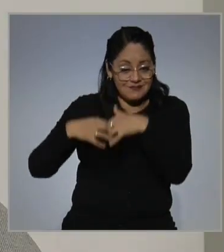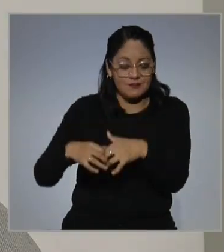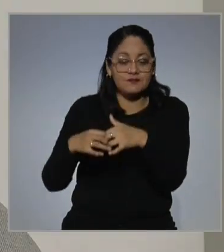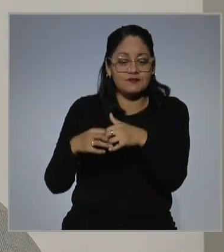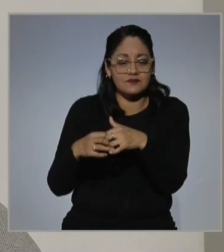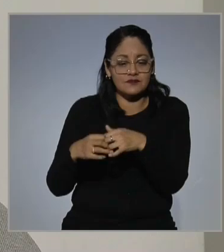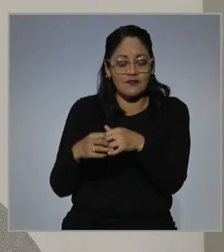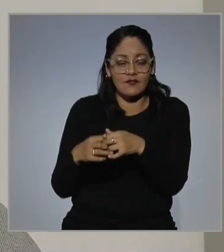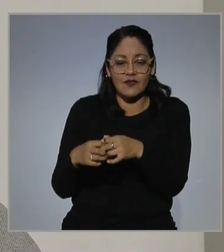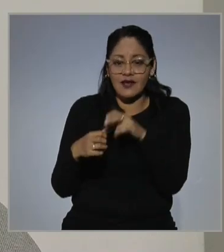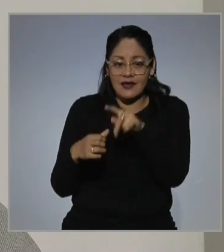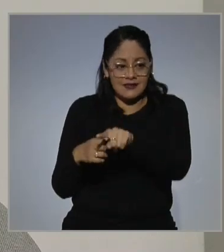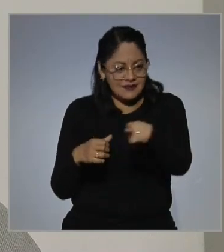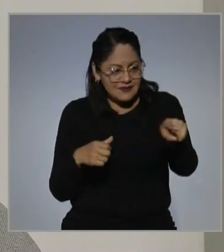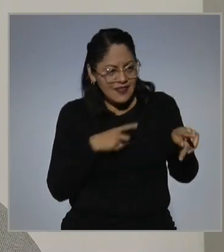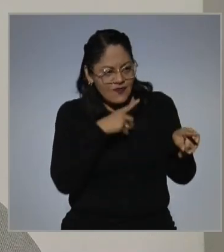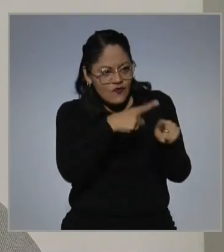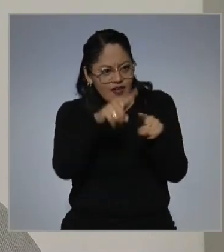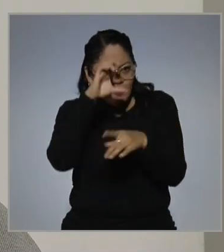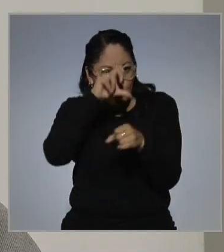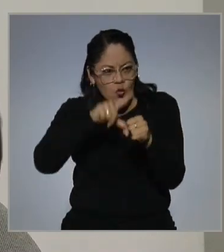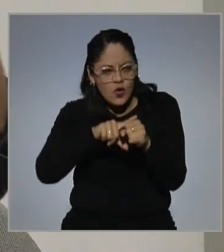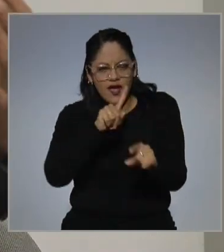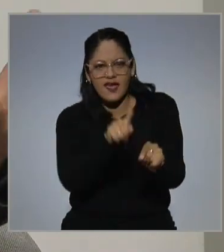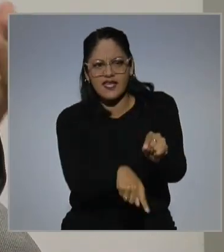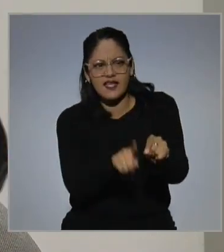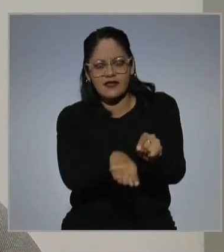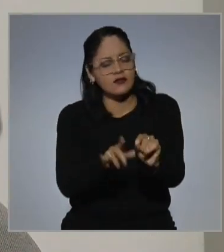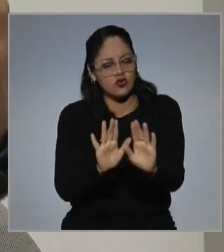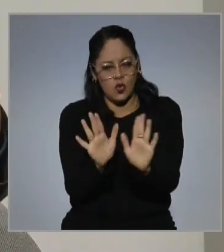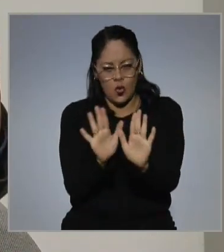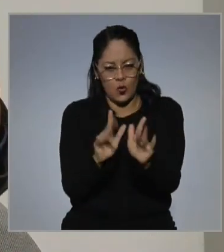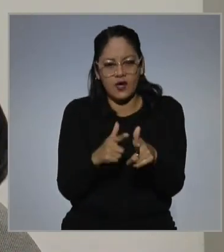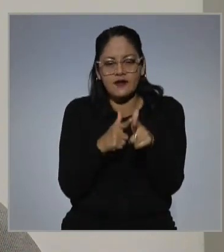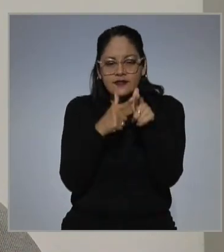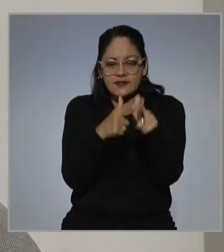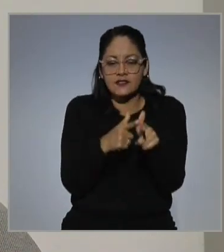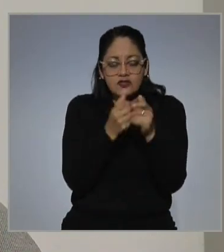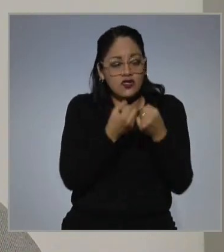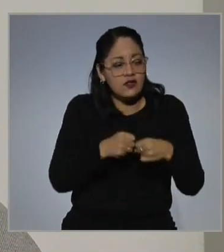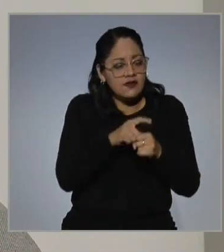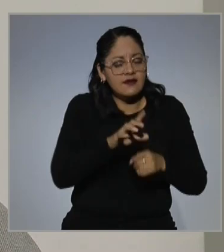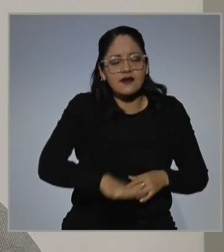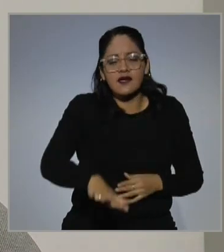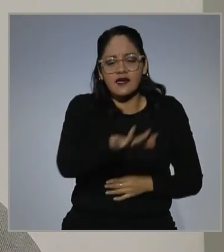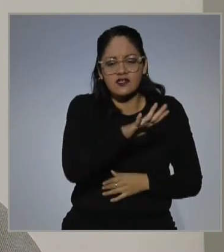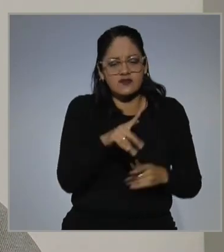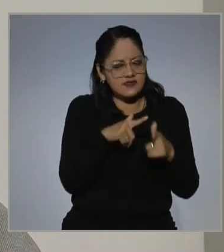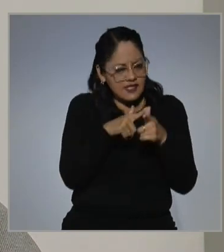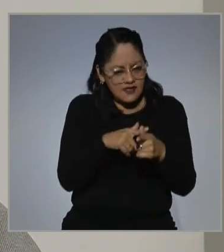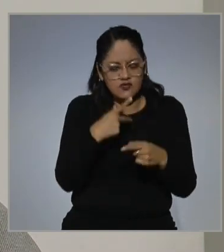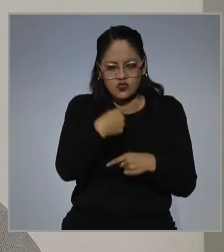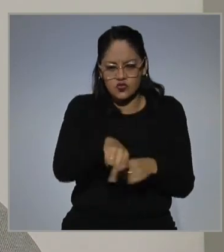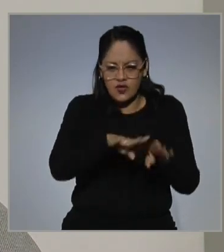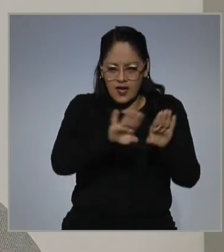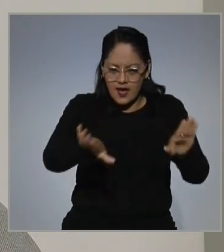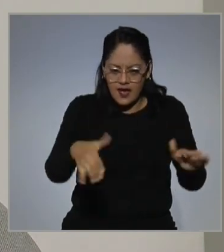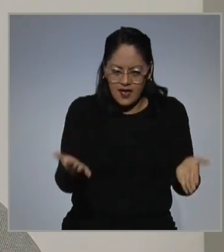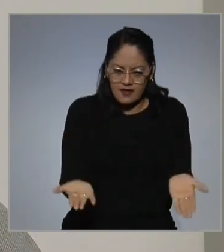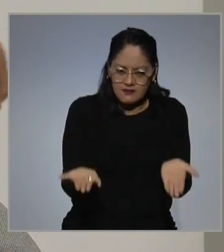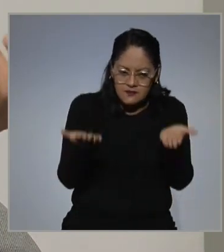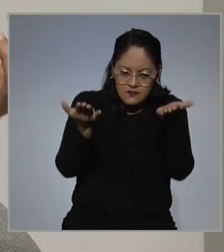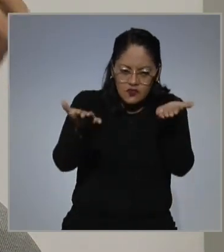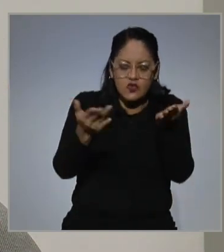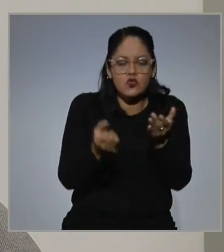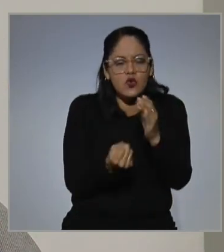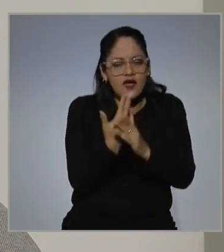no mate esa diversidad, sino que siga siendo la sociedad misma que pone su altar y que le empieza a dar nuevas